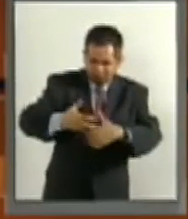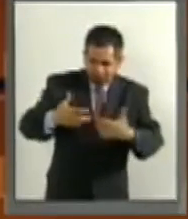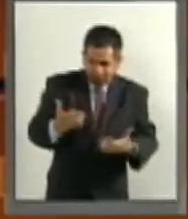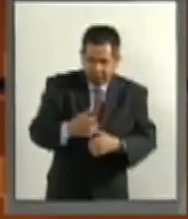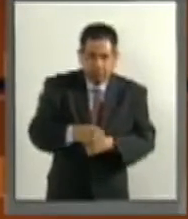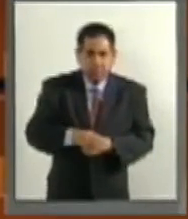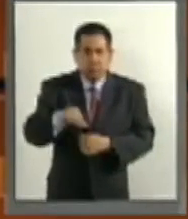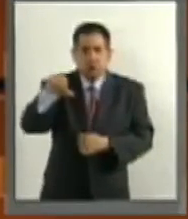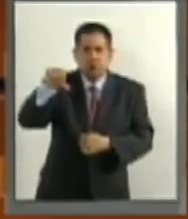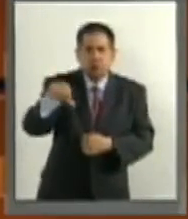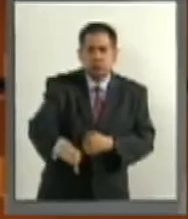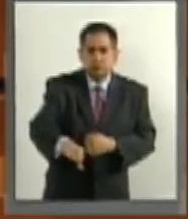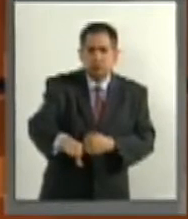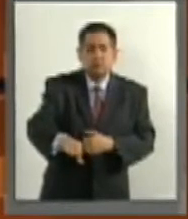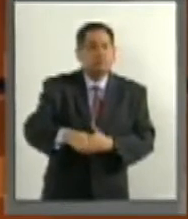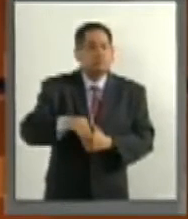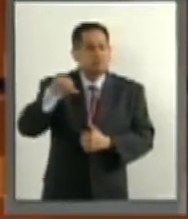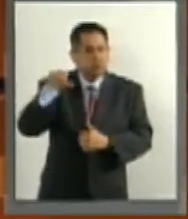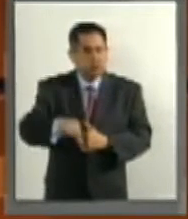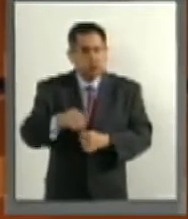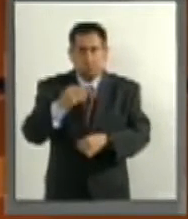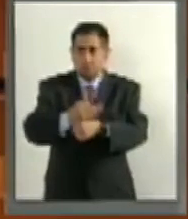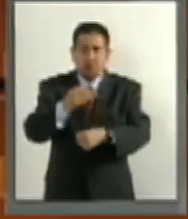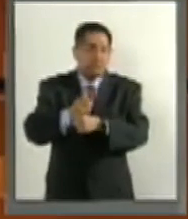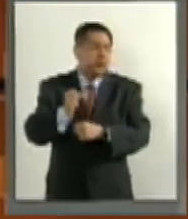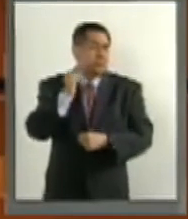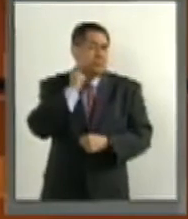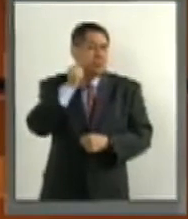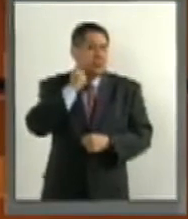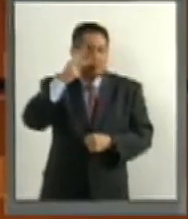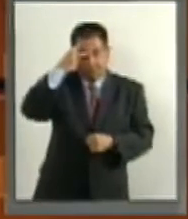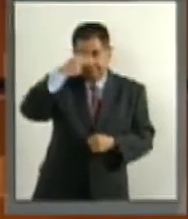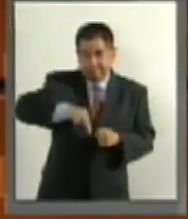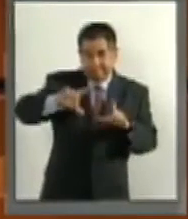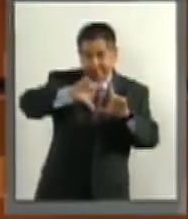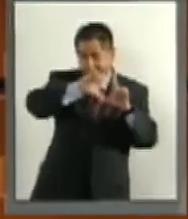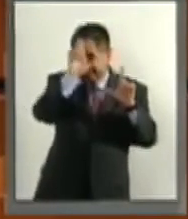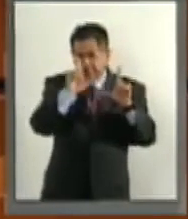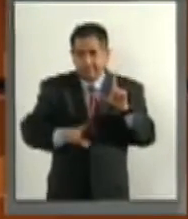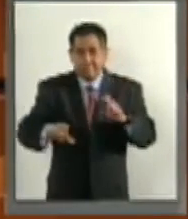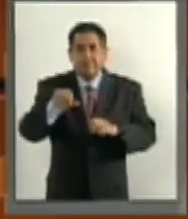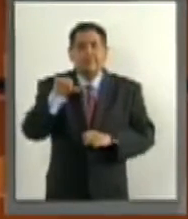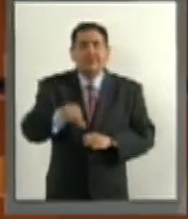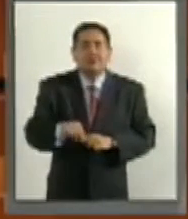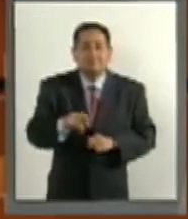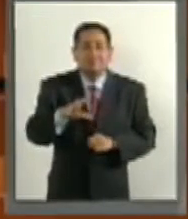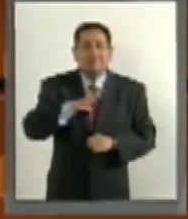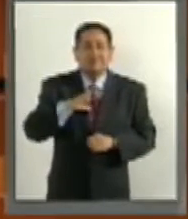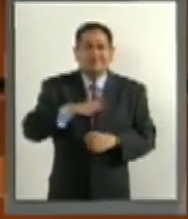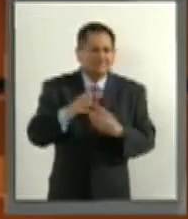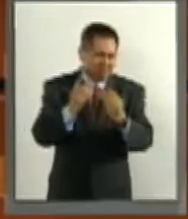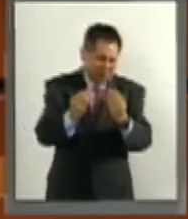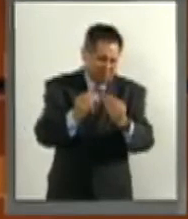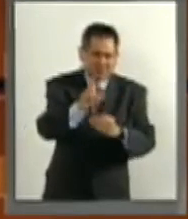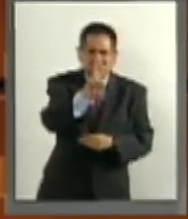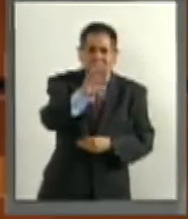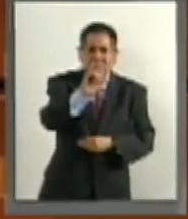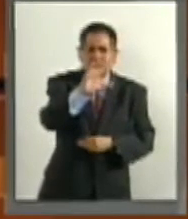Hoy, en este Senado de la República, se está ejerciendo violencia